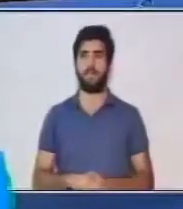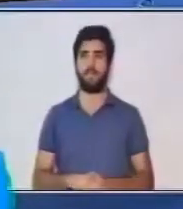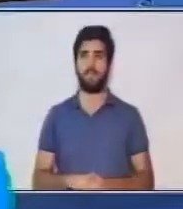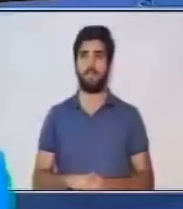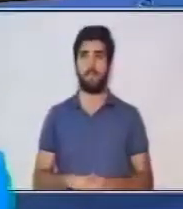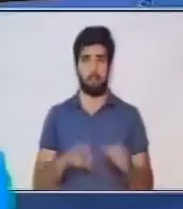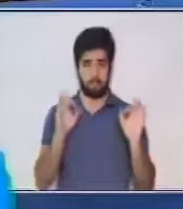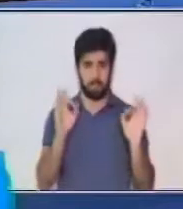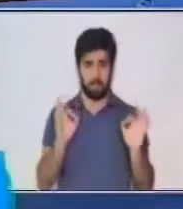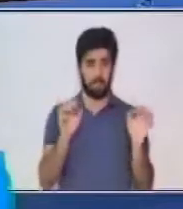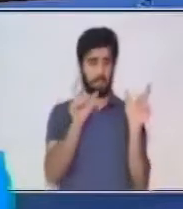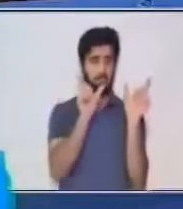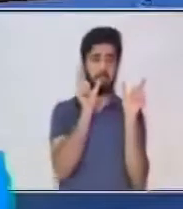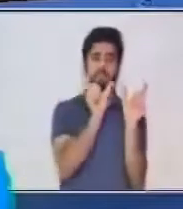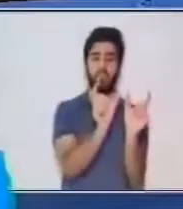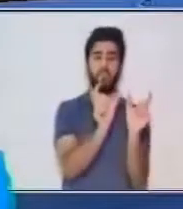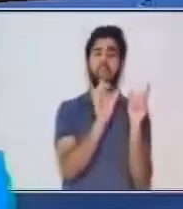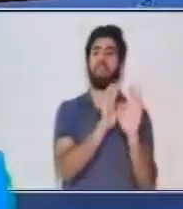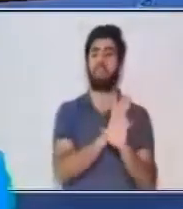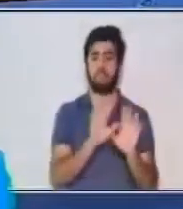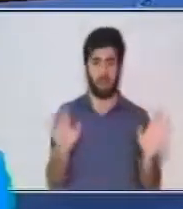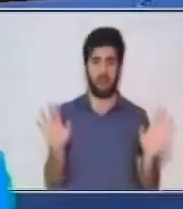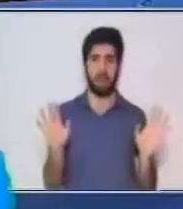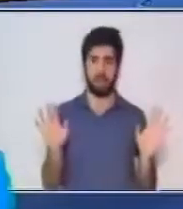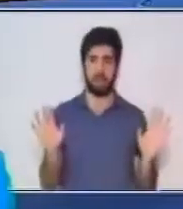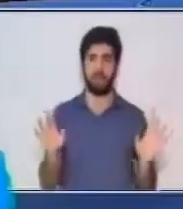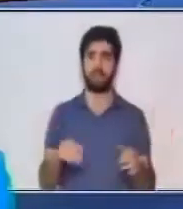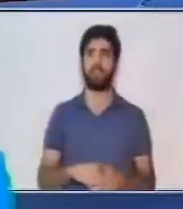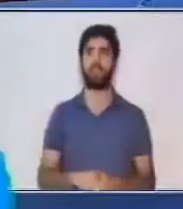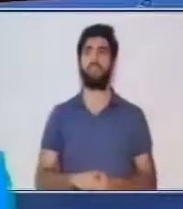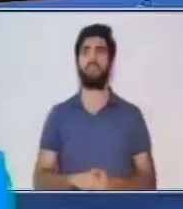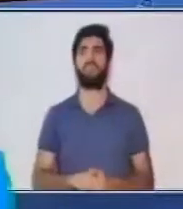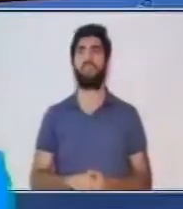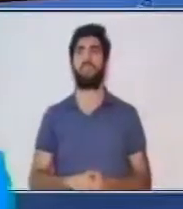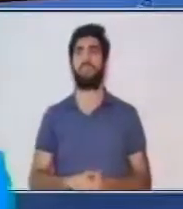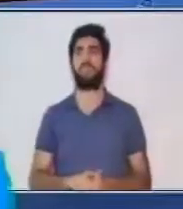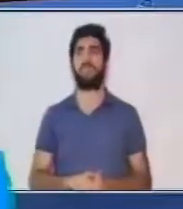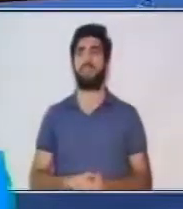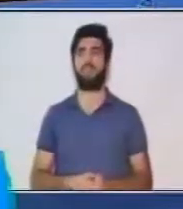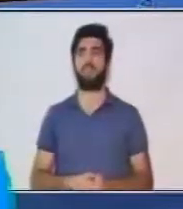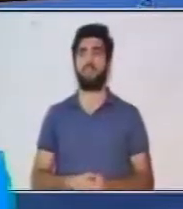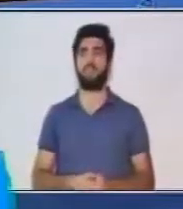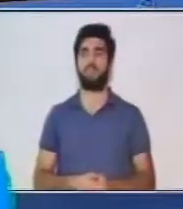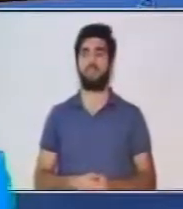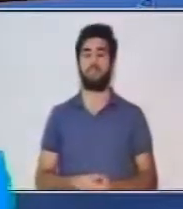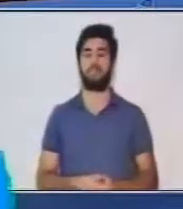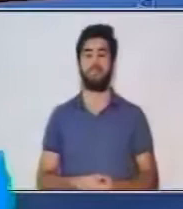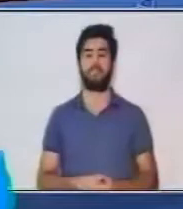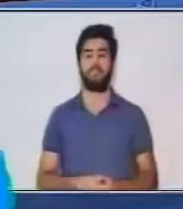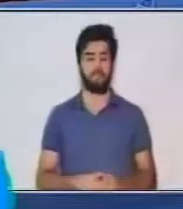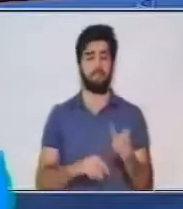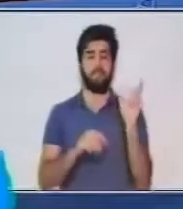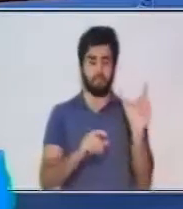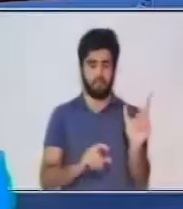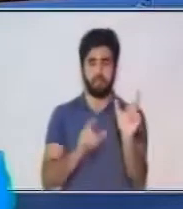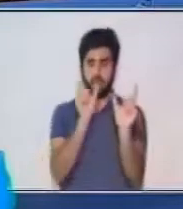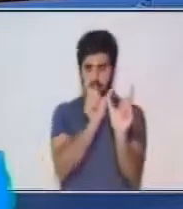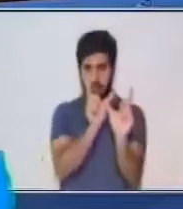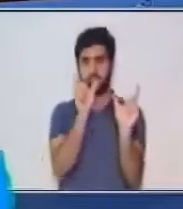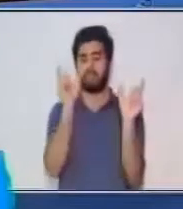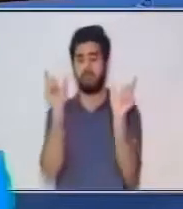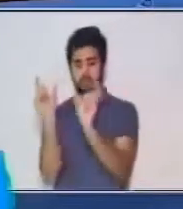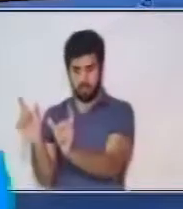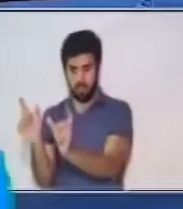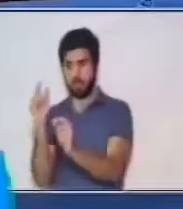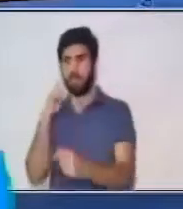y tenemos ahí el espacio para los dos binomios. ¿Qué características debe